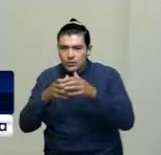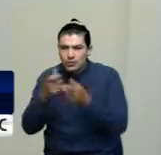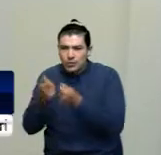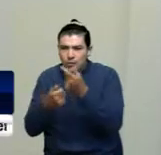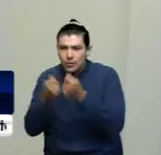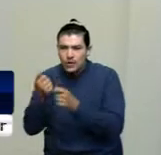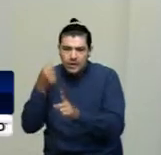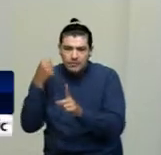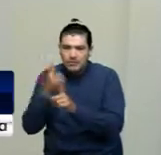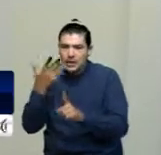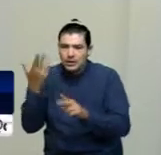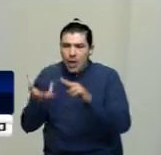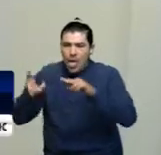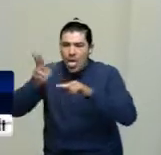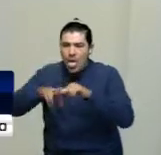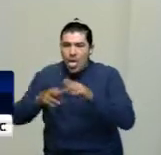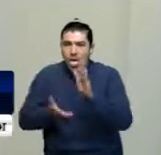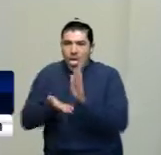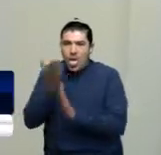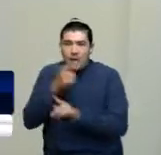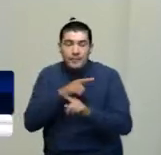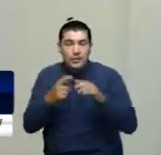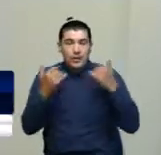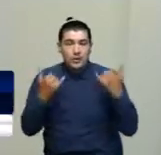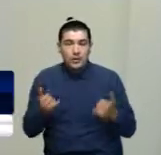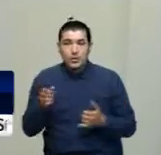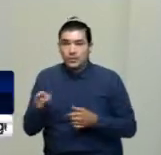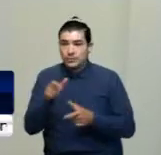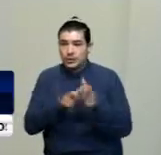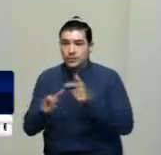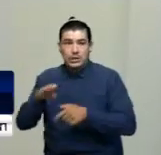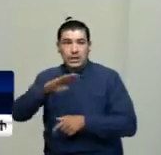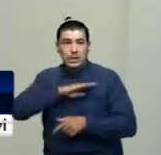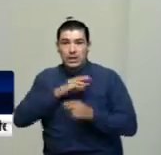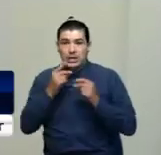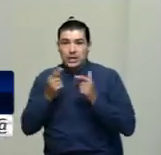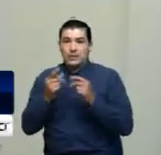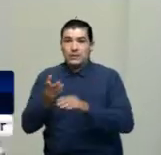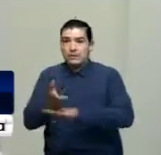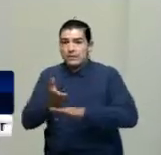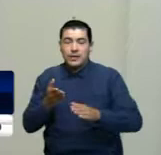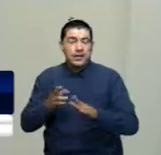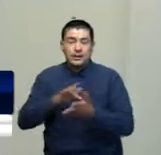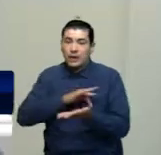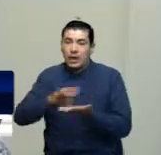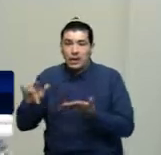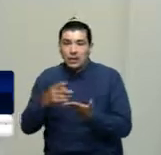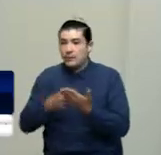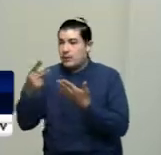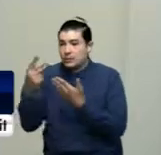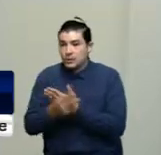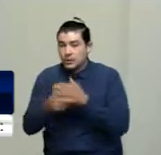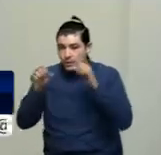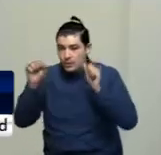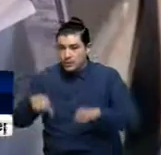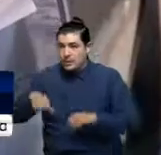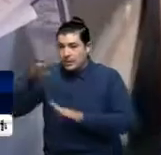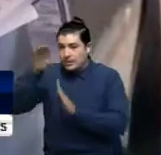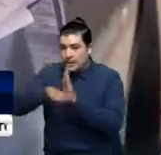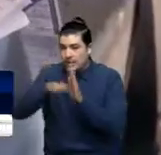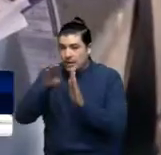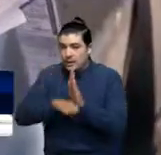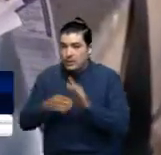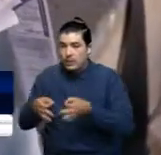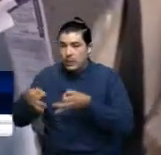impacto tributario que iba a tener y hoy están pidiendo urgente una un proyecto para incrementar este plazo